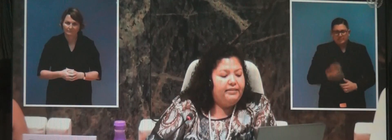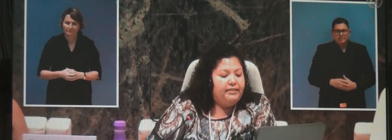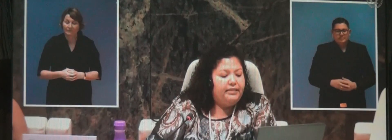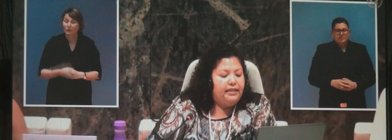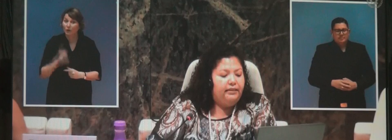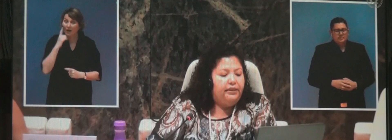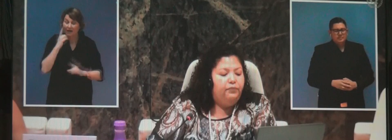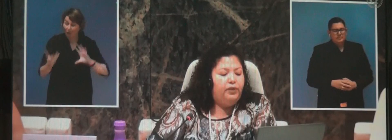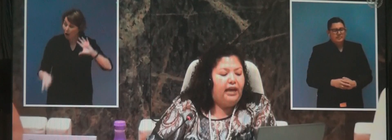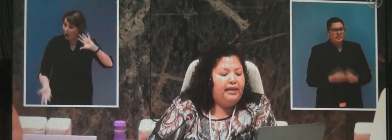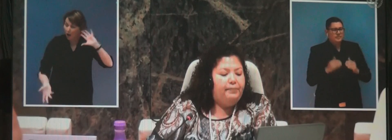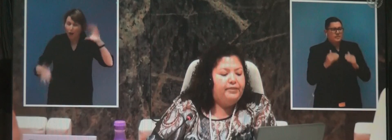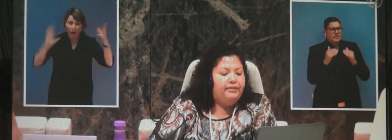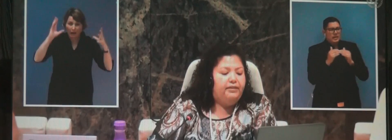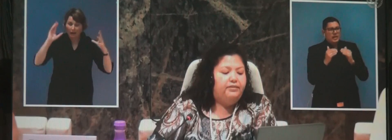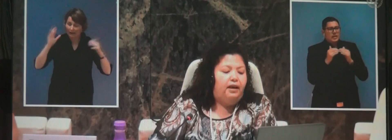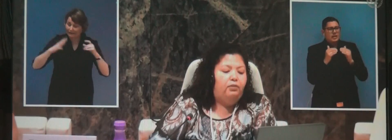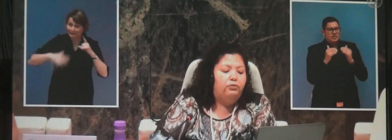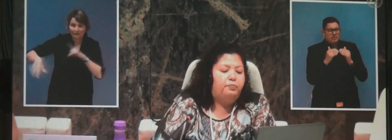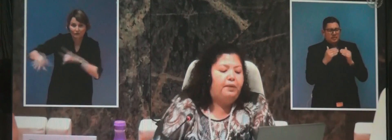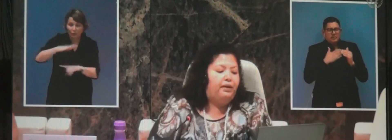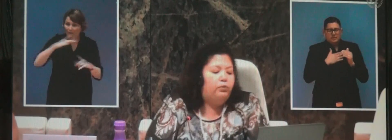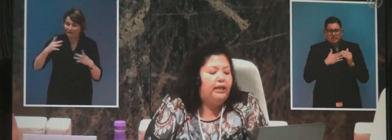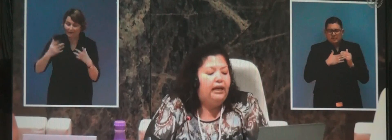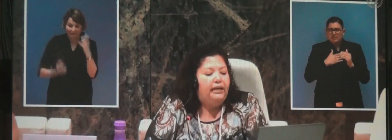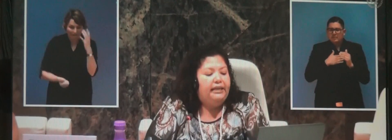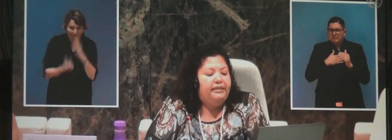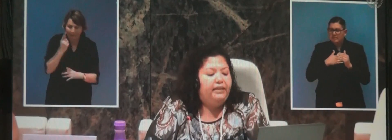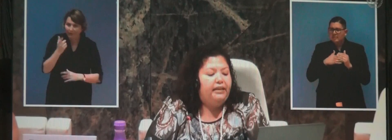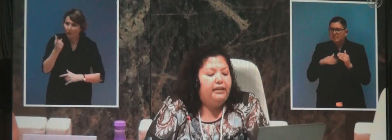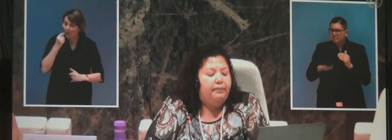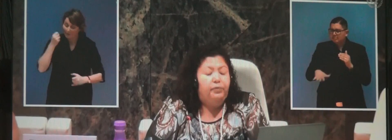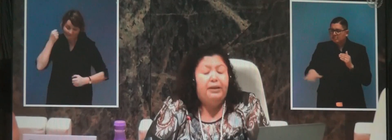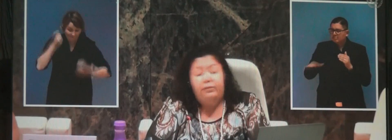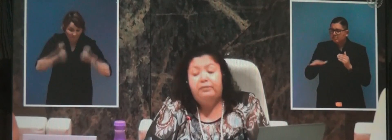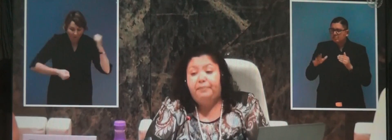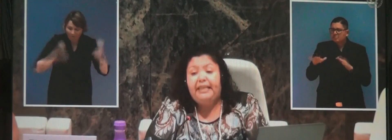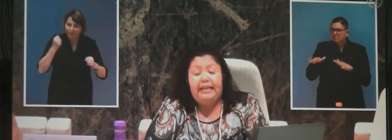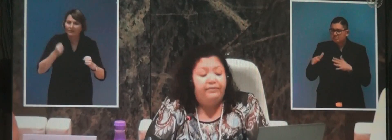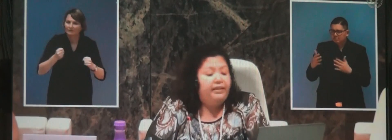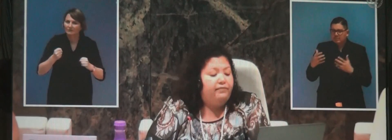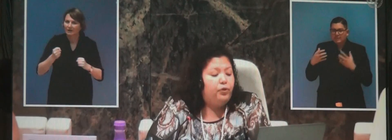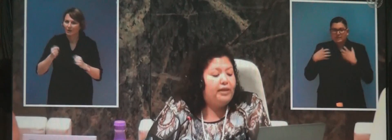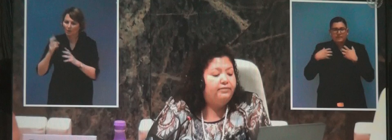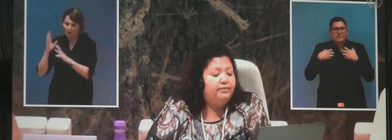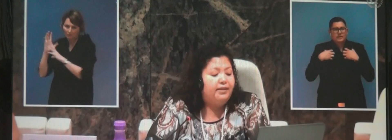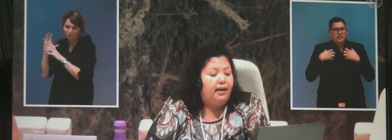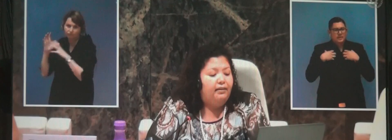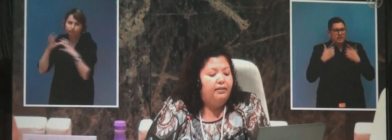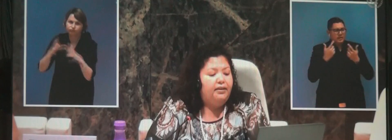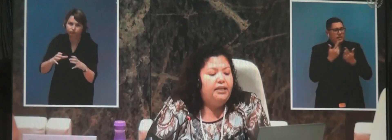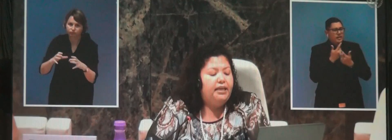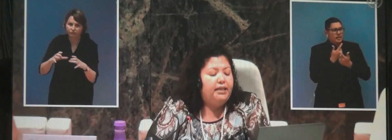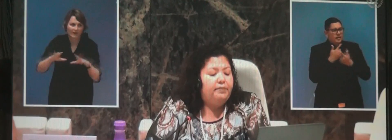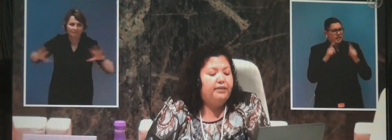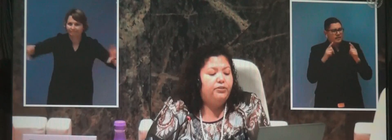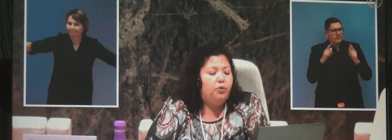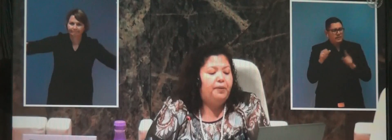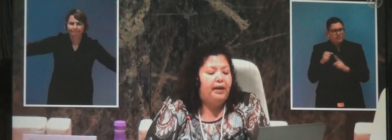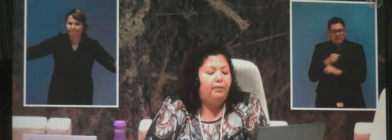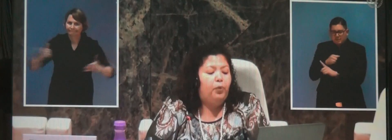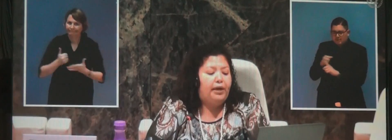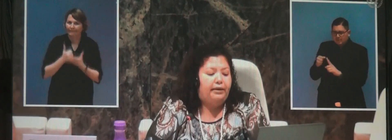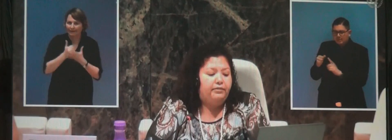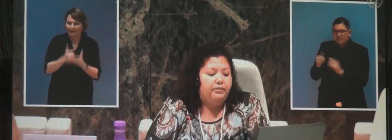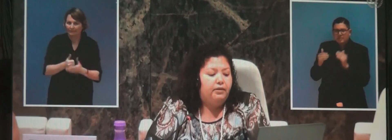También existen tribunales especializados para una vida libre de violencia y discriminación